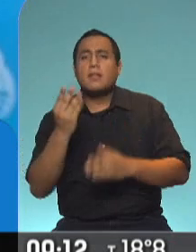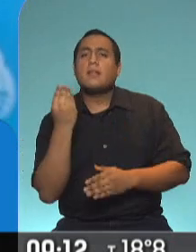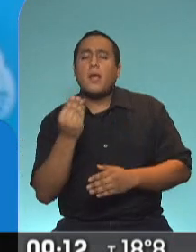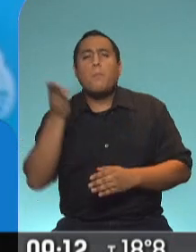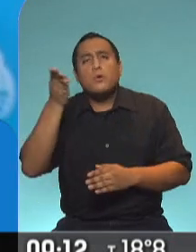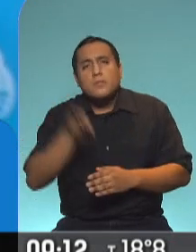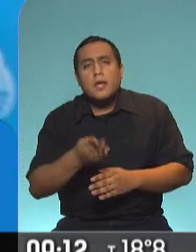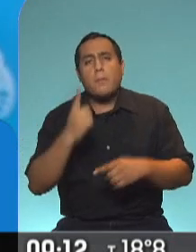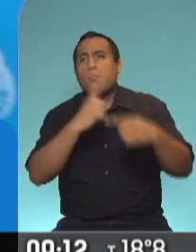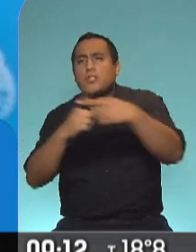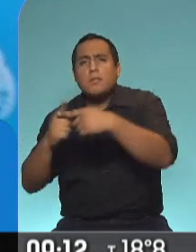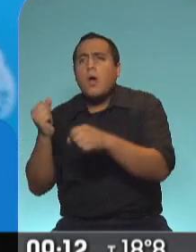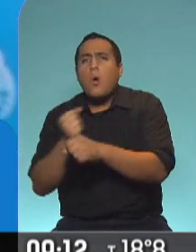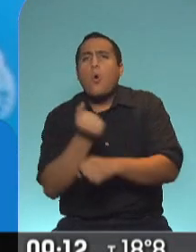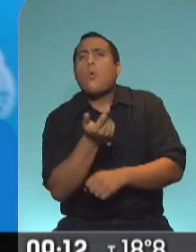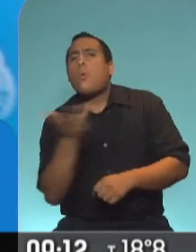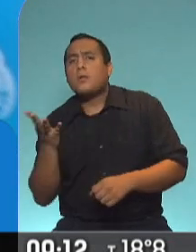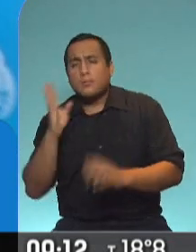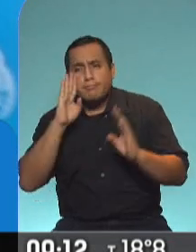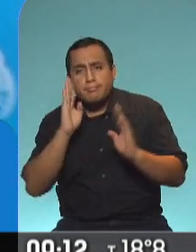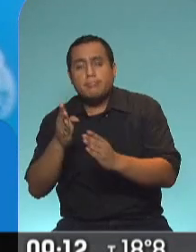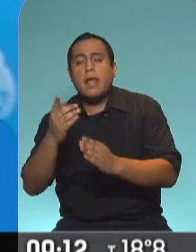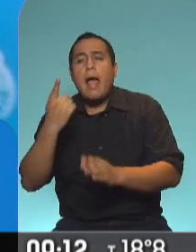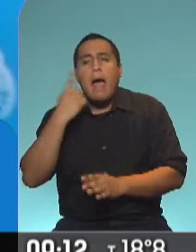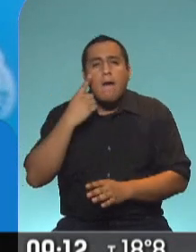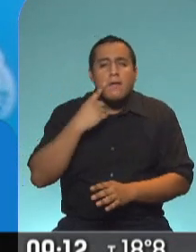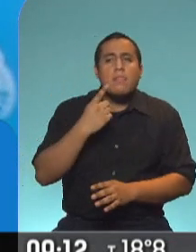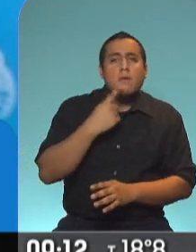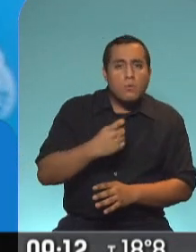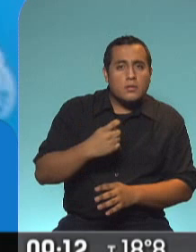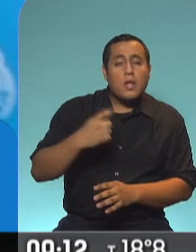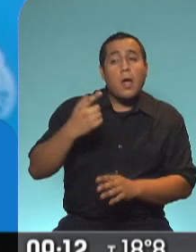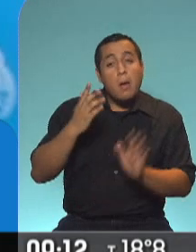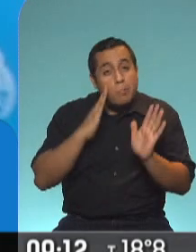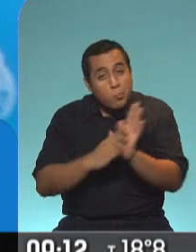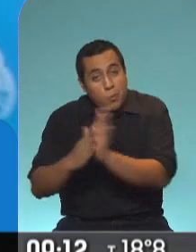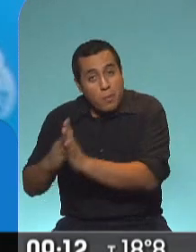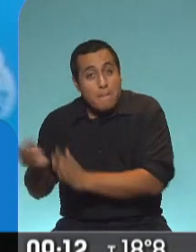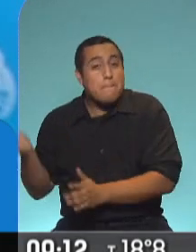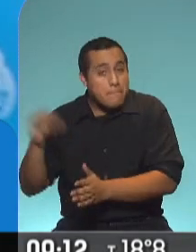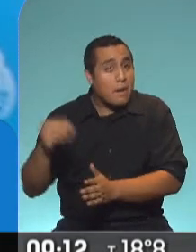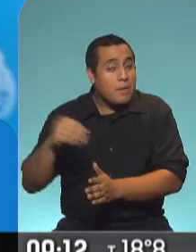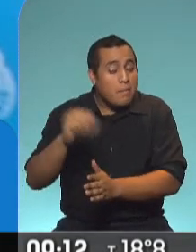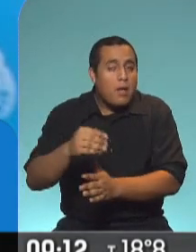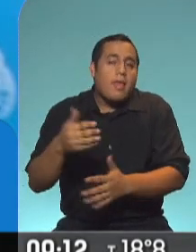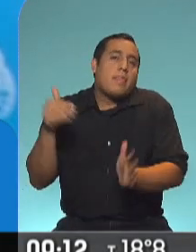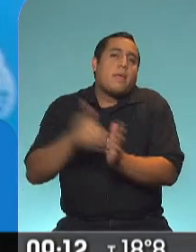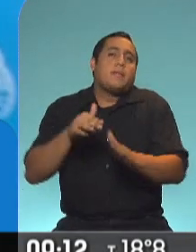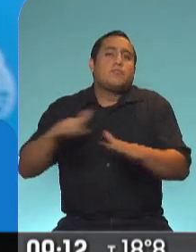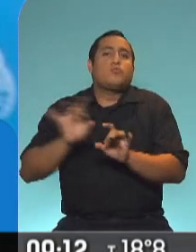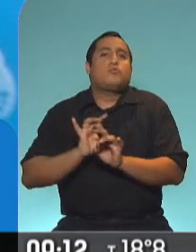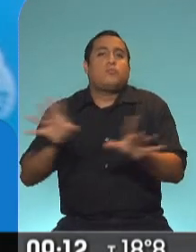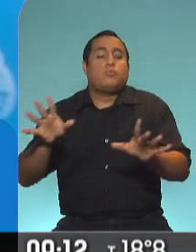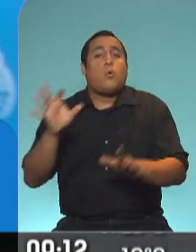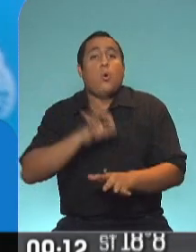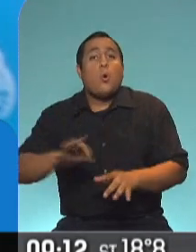porcentaje de positividad que nos muestra si necesitamos ampliar el testeo sobre todo en función de la situación epidemiológica y en función de